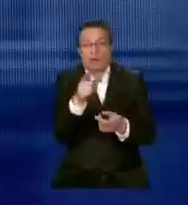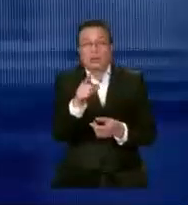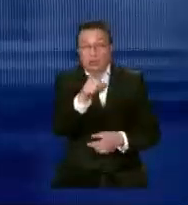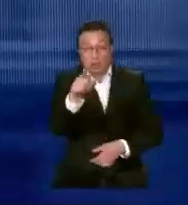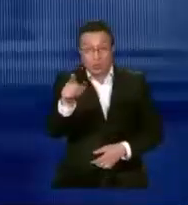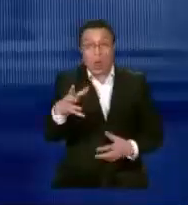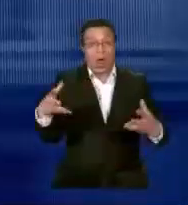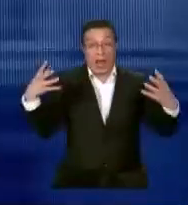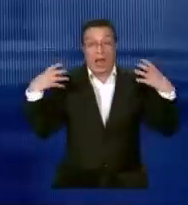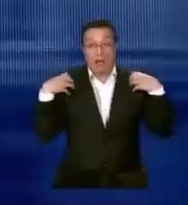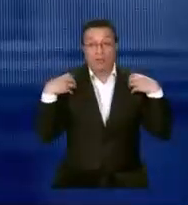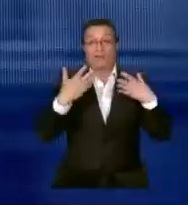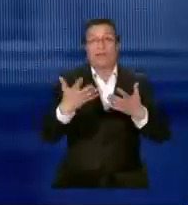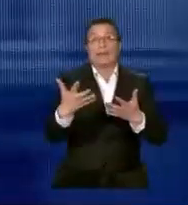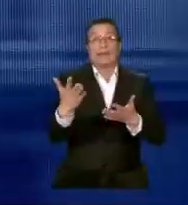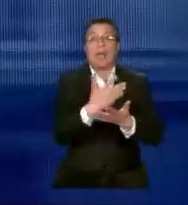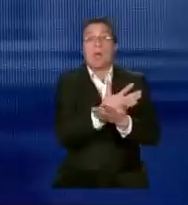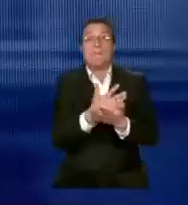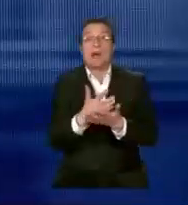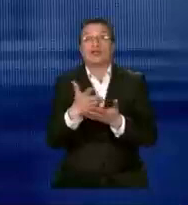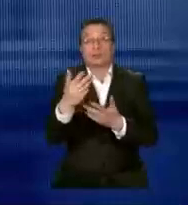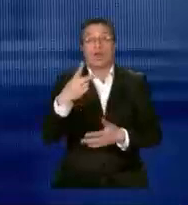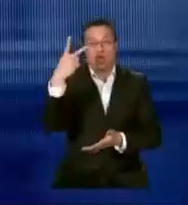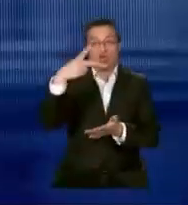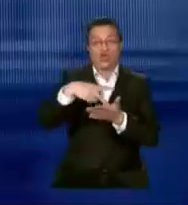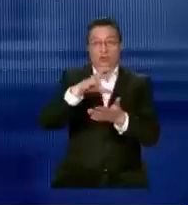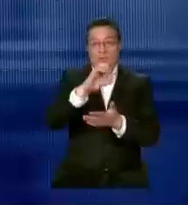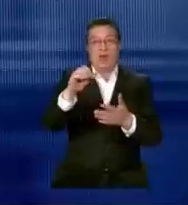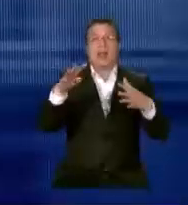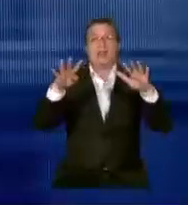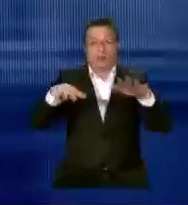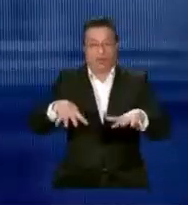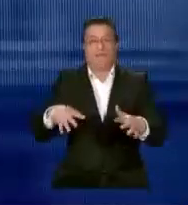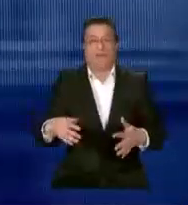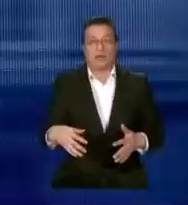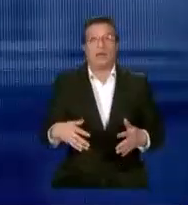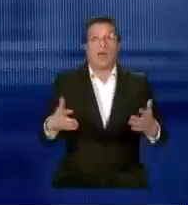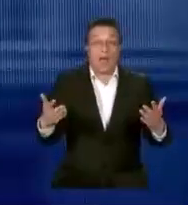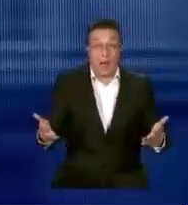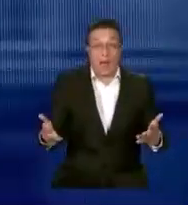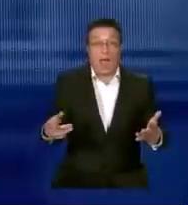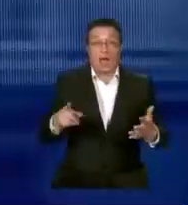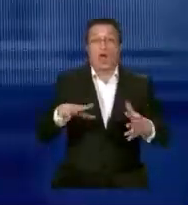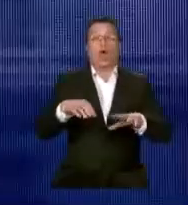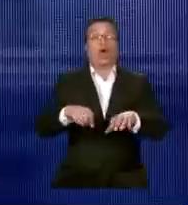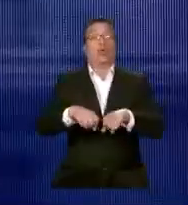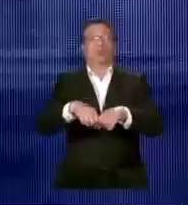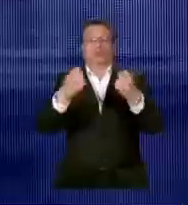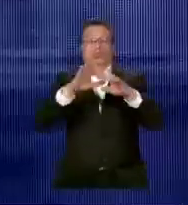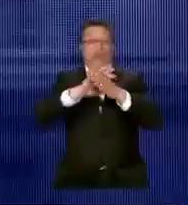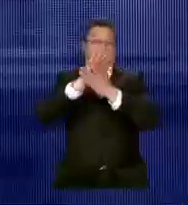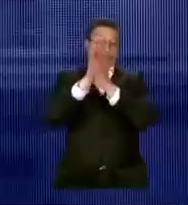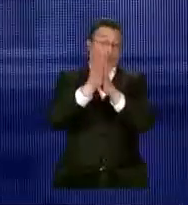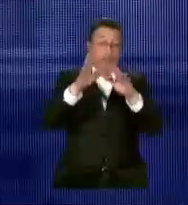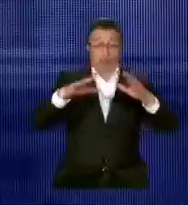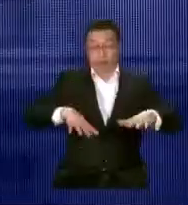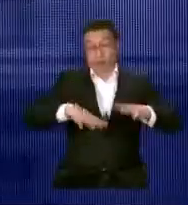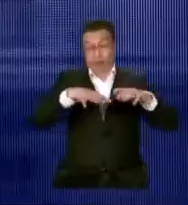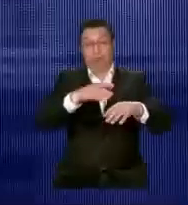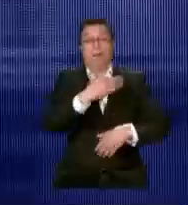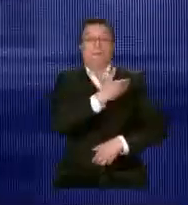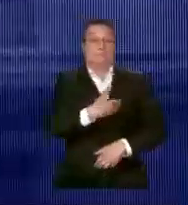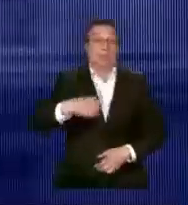son responsables de lo que sucedió el 2019. Claro, reventó todo en el gobierno de Piñera, es verdad.